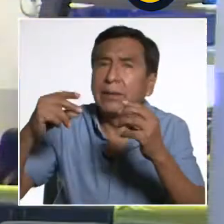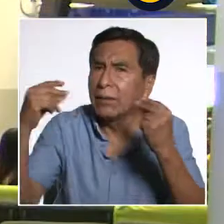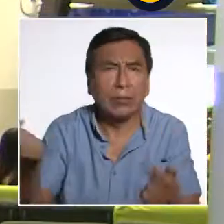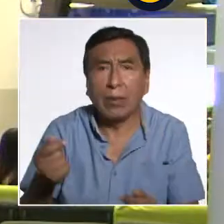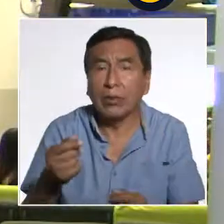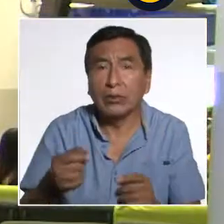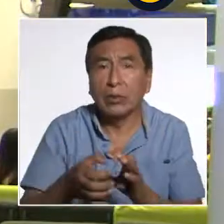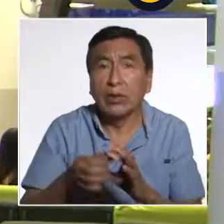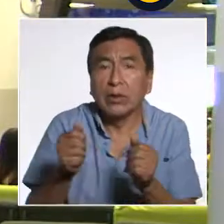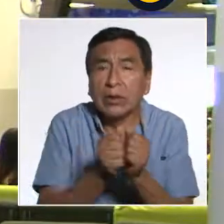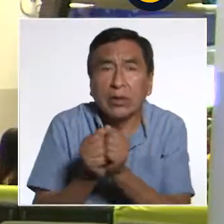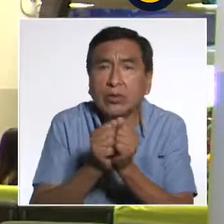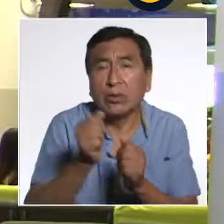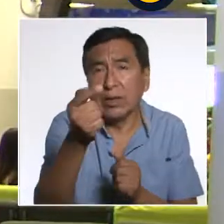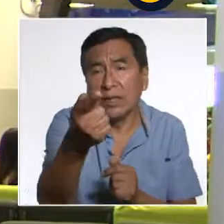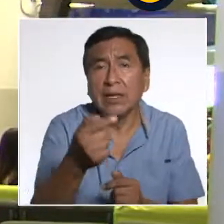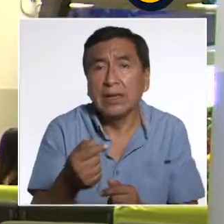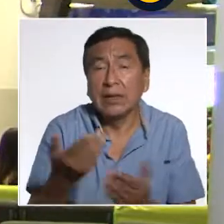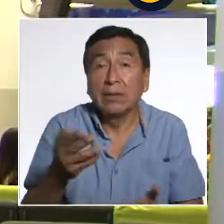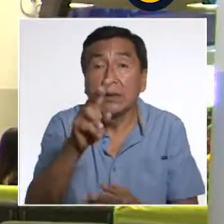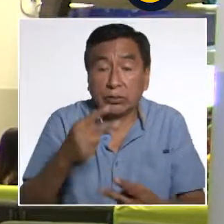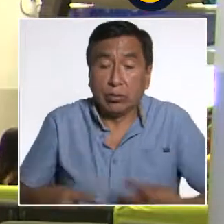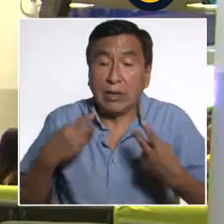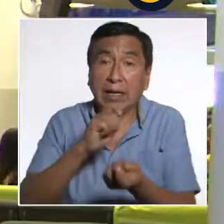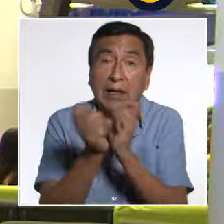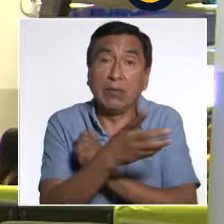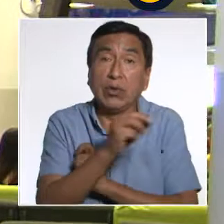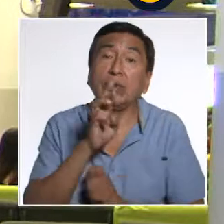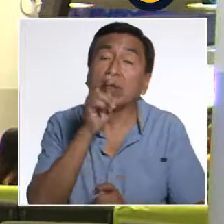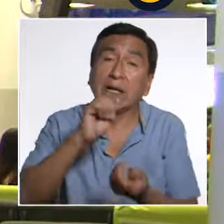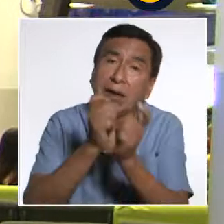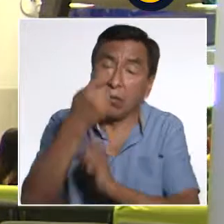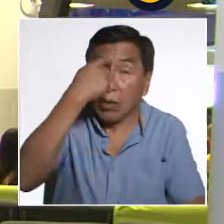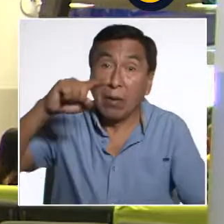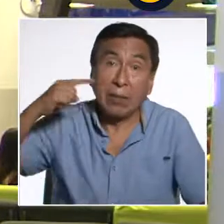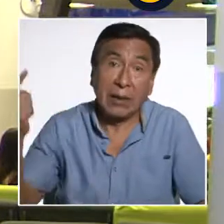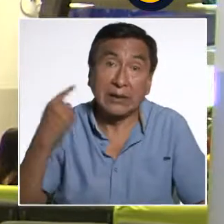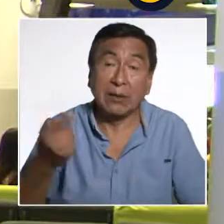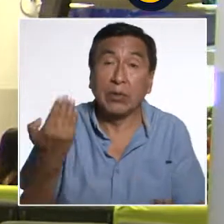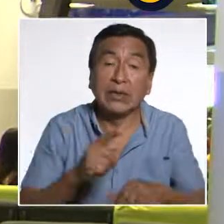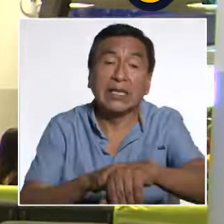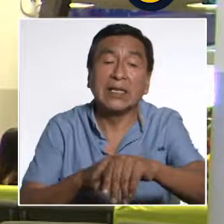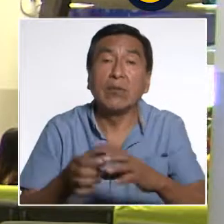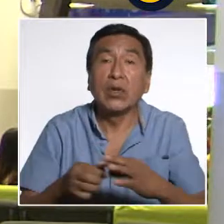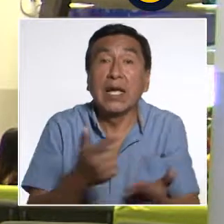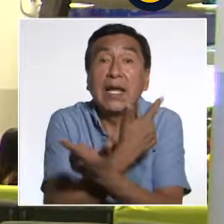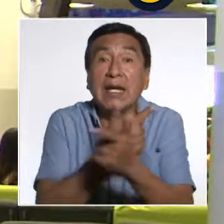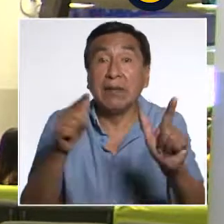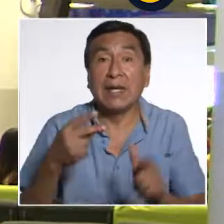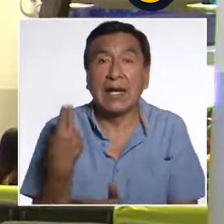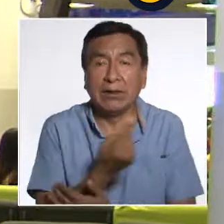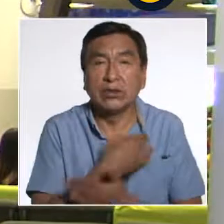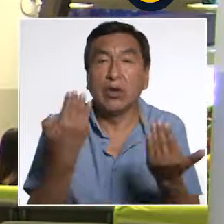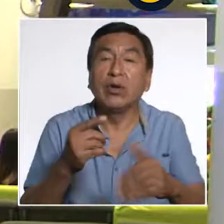porque ellos se fueron, tu vida cambió y tu realidad cambió para siempre. Bueno, hoy es el tiempo de liberarnos. Hoy es